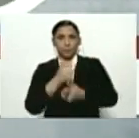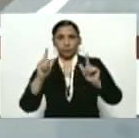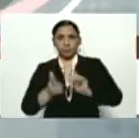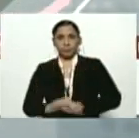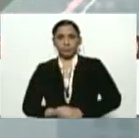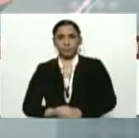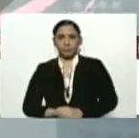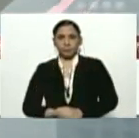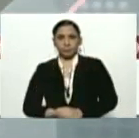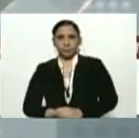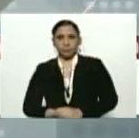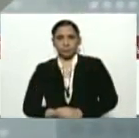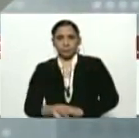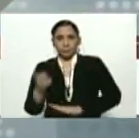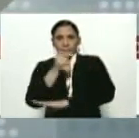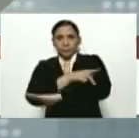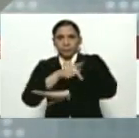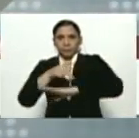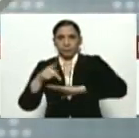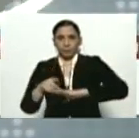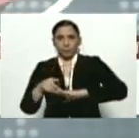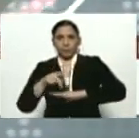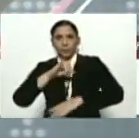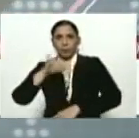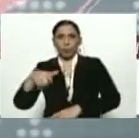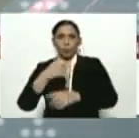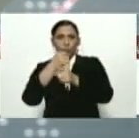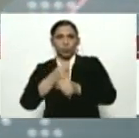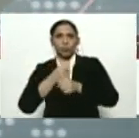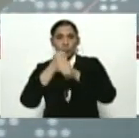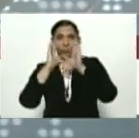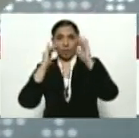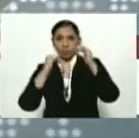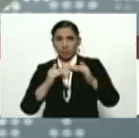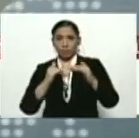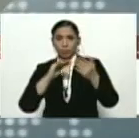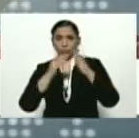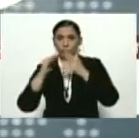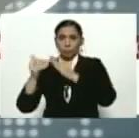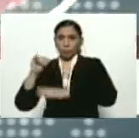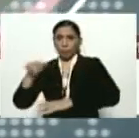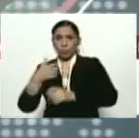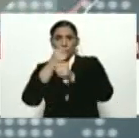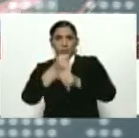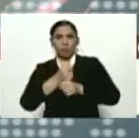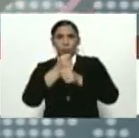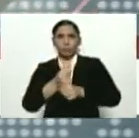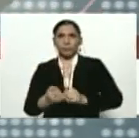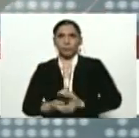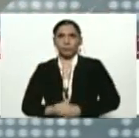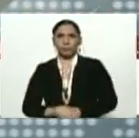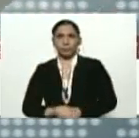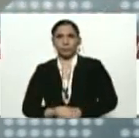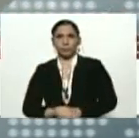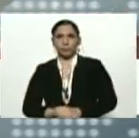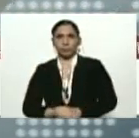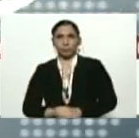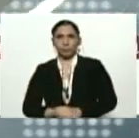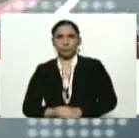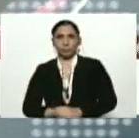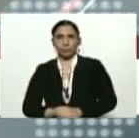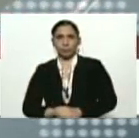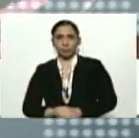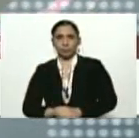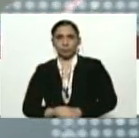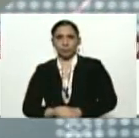Libertador, parroquia El Junquito. Atención, comunidad del Junquito. Es una ama de casa